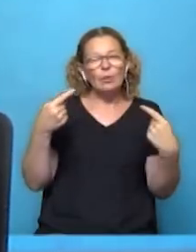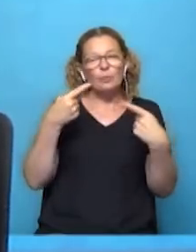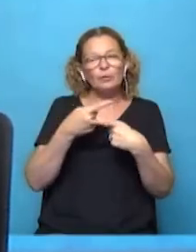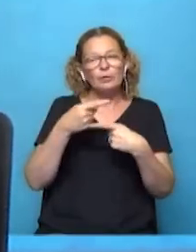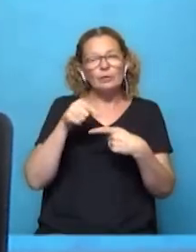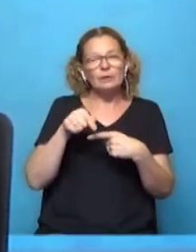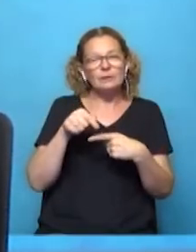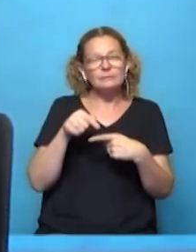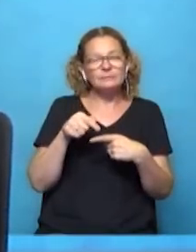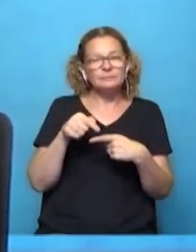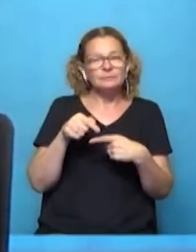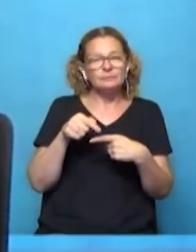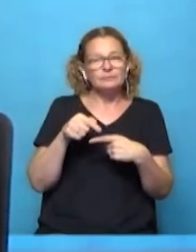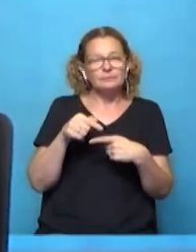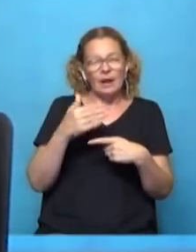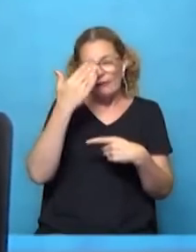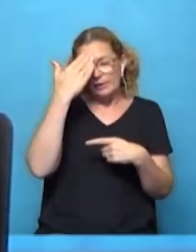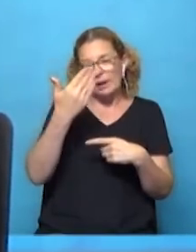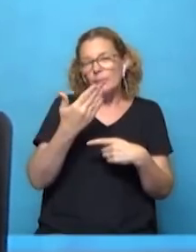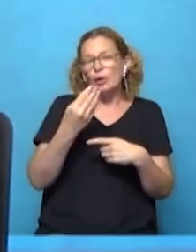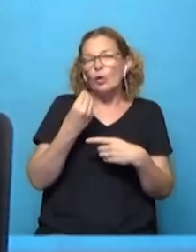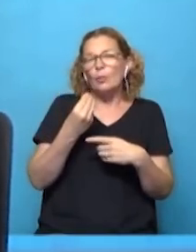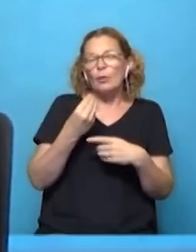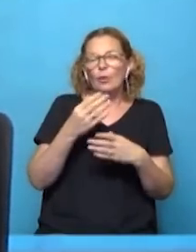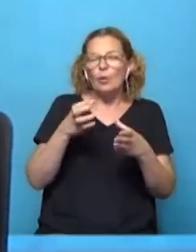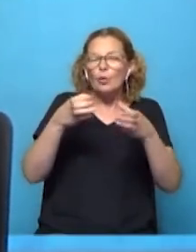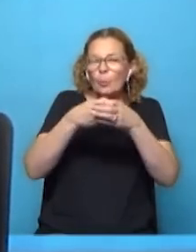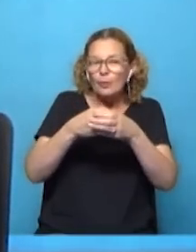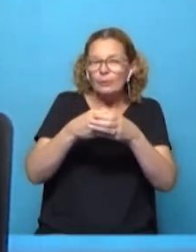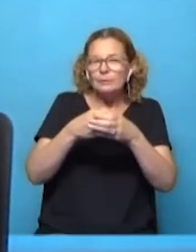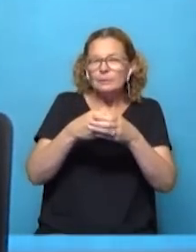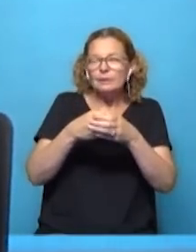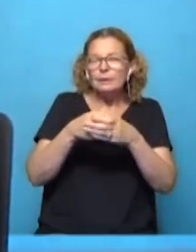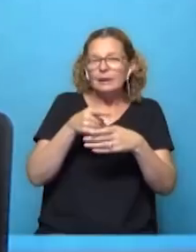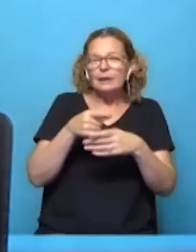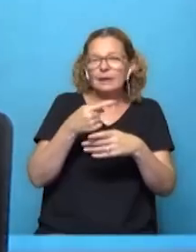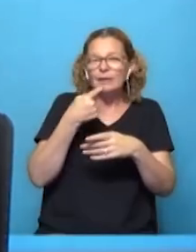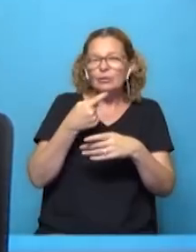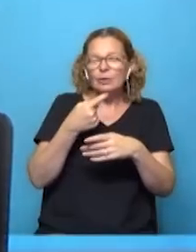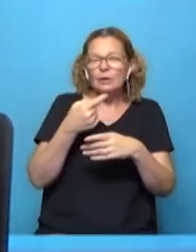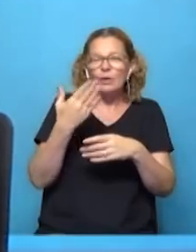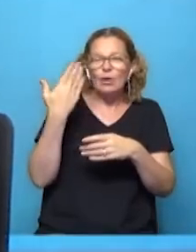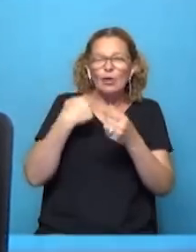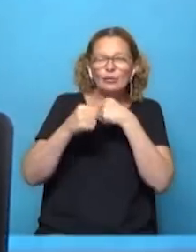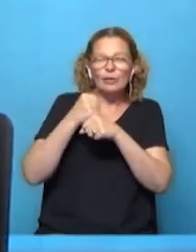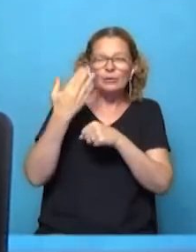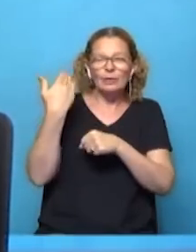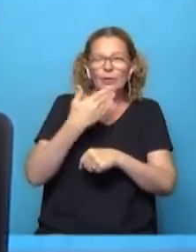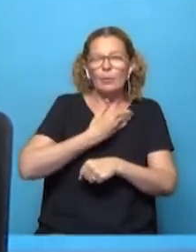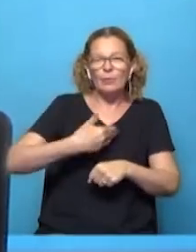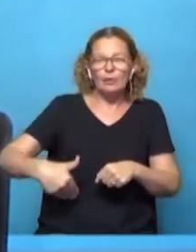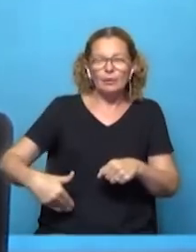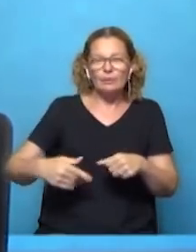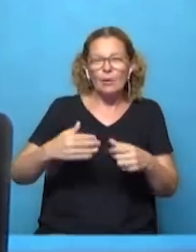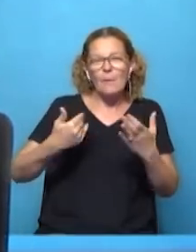en este caso no este del frente amplio como como estructura porque ha sido una de las cosas que en el periodo anterior y como gobierno más